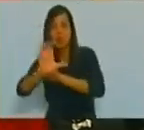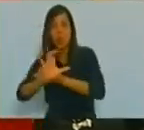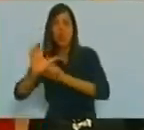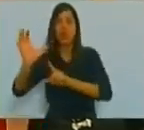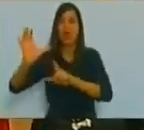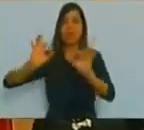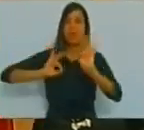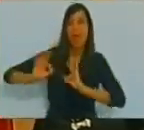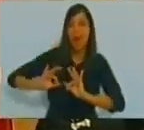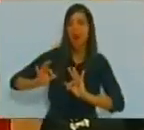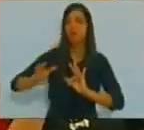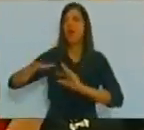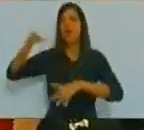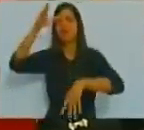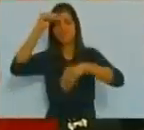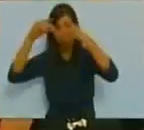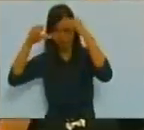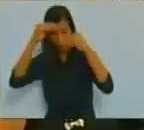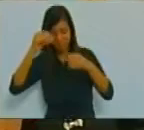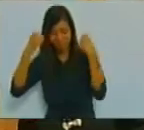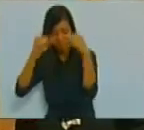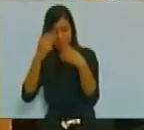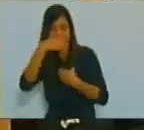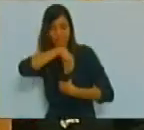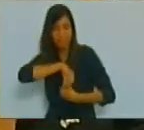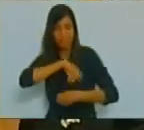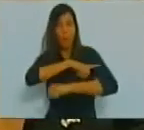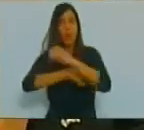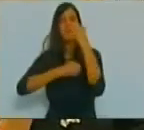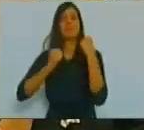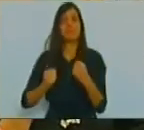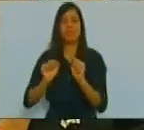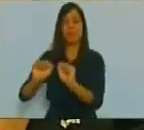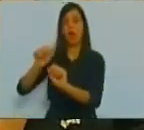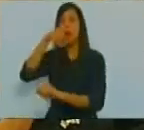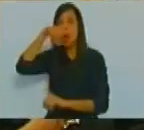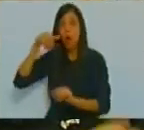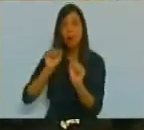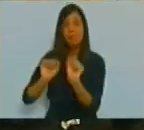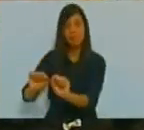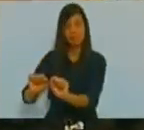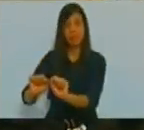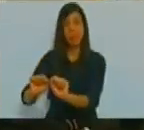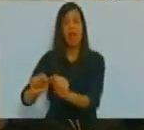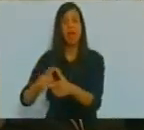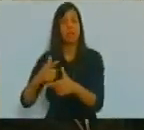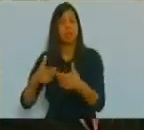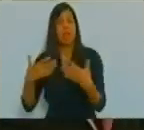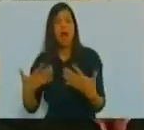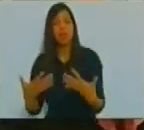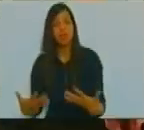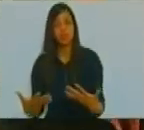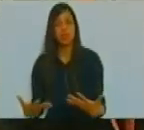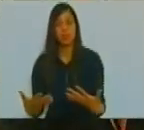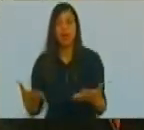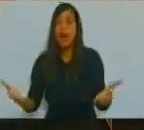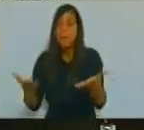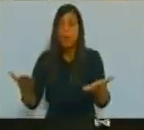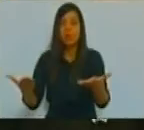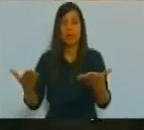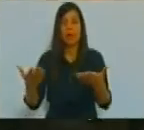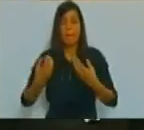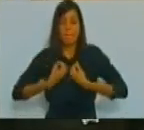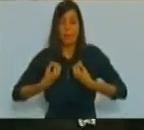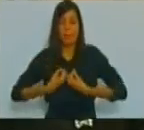a la otra parte del estado que es el poder ejecutivo a consolidar la